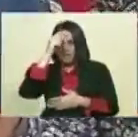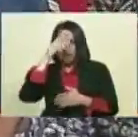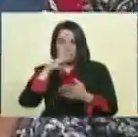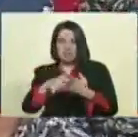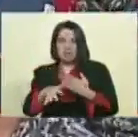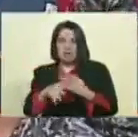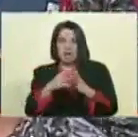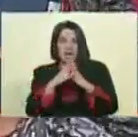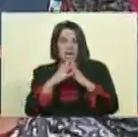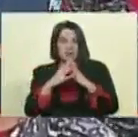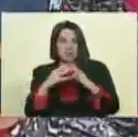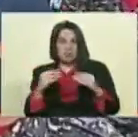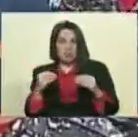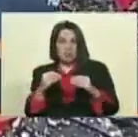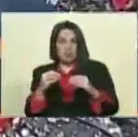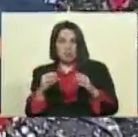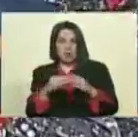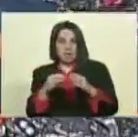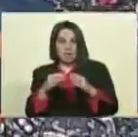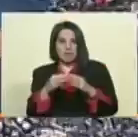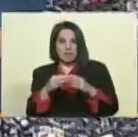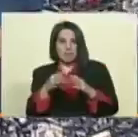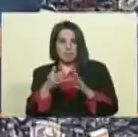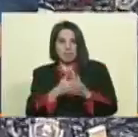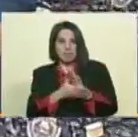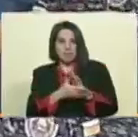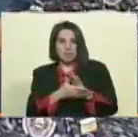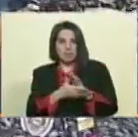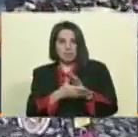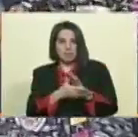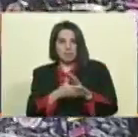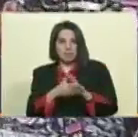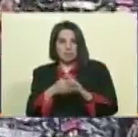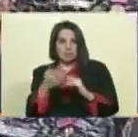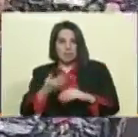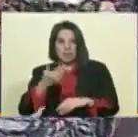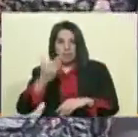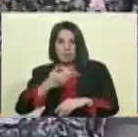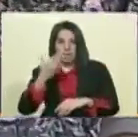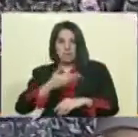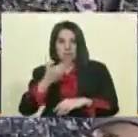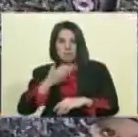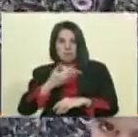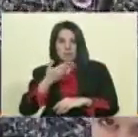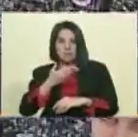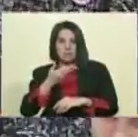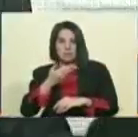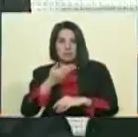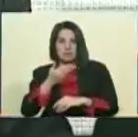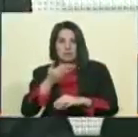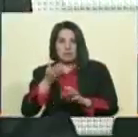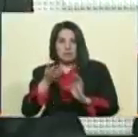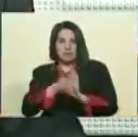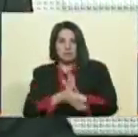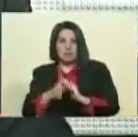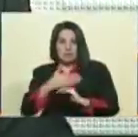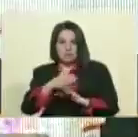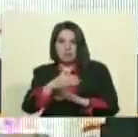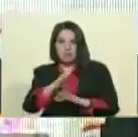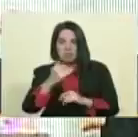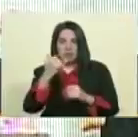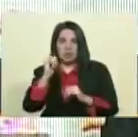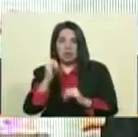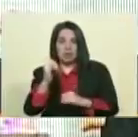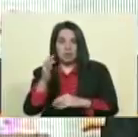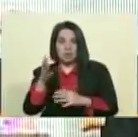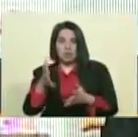a todo el equipo de la Fiscalía, por la tremenda batalla que están dando por la paz del país, por la tranquilidad, por la justicia del país,